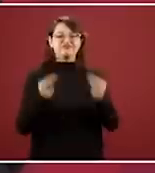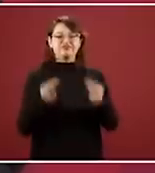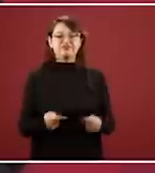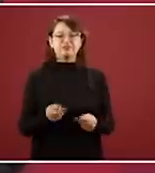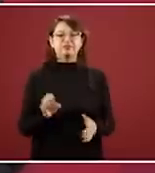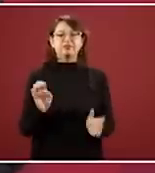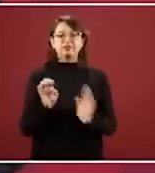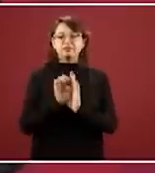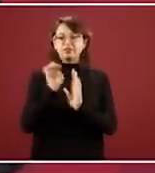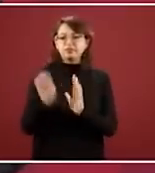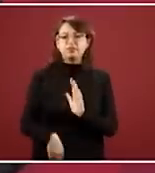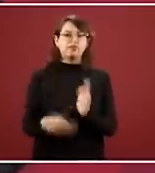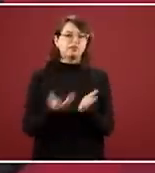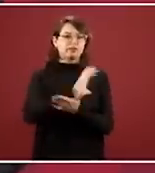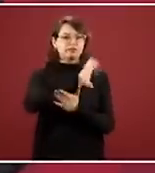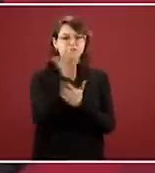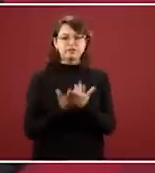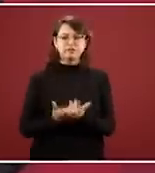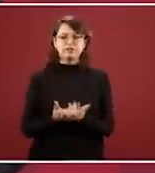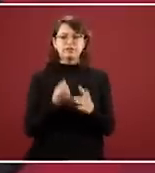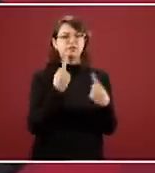Por ejemplo, todos los contratos